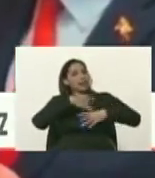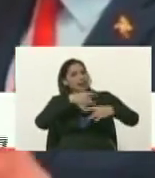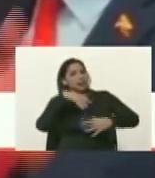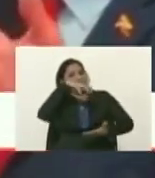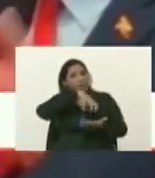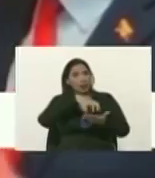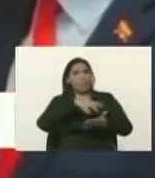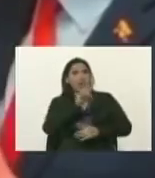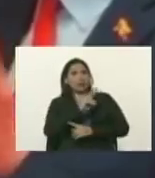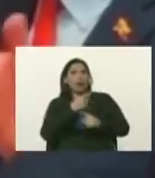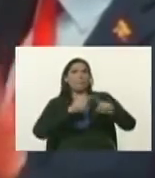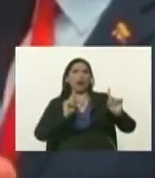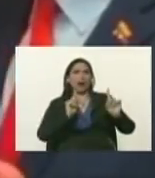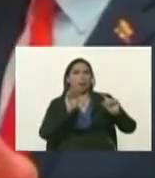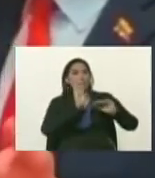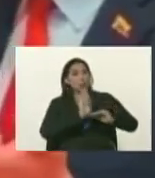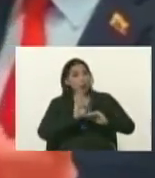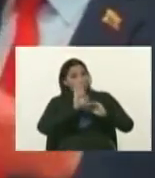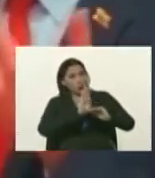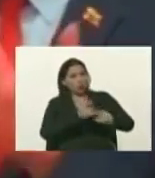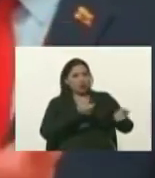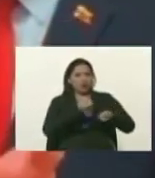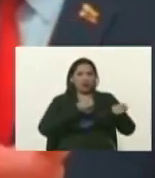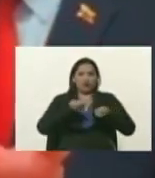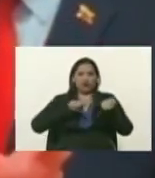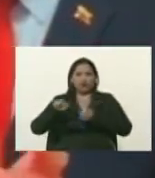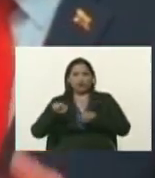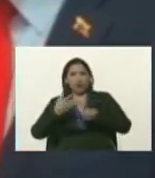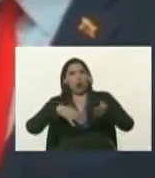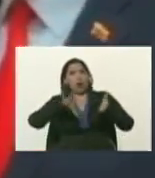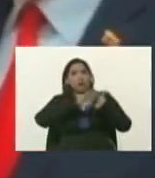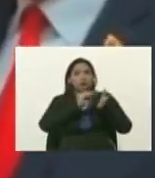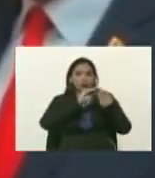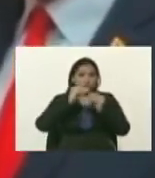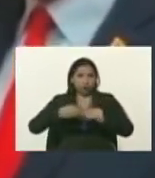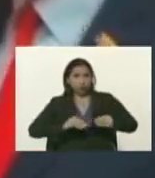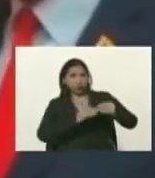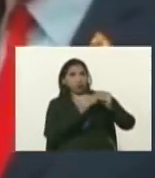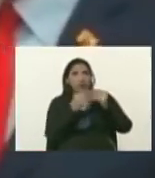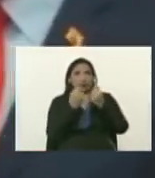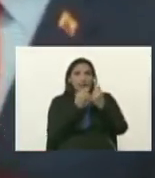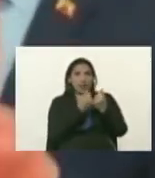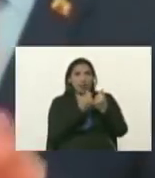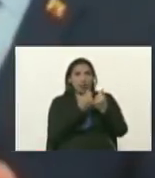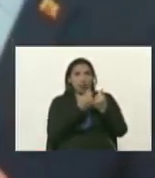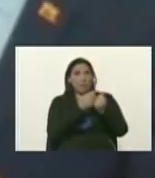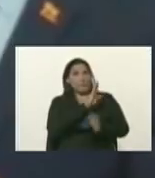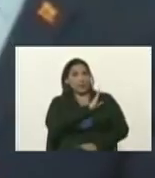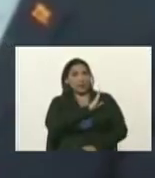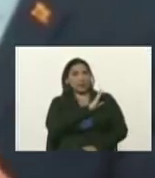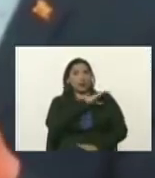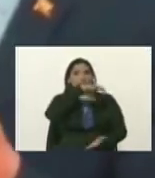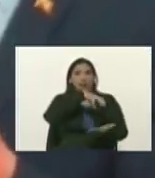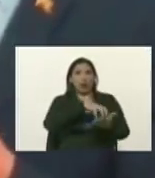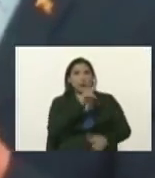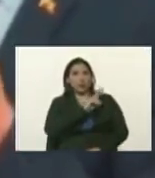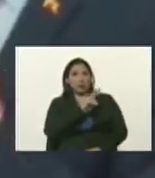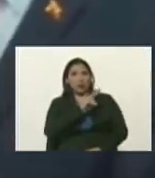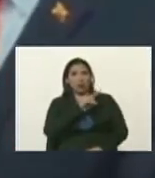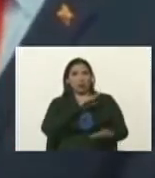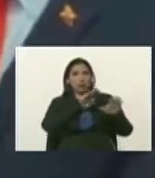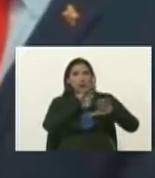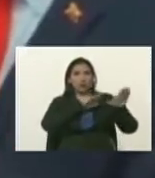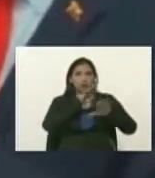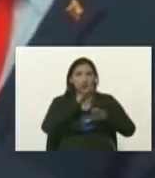Estado venezolano para proteger, controlar y recuperar activos del Estado venezolano en el extranjero.